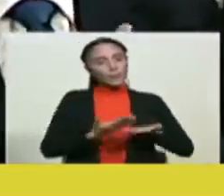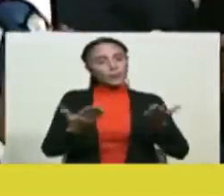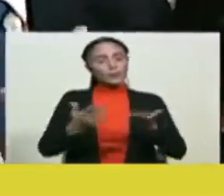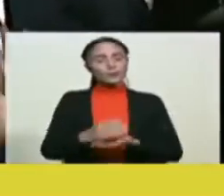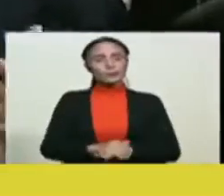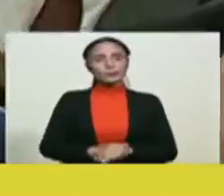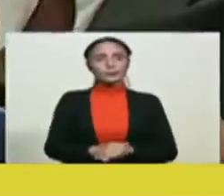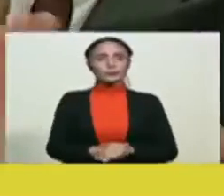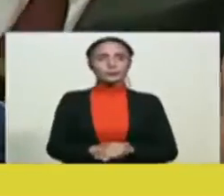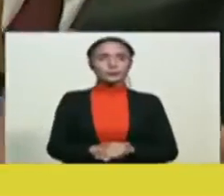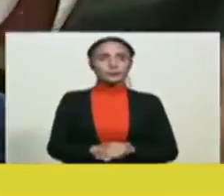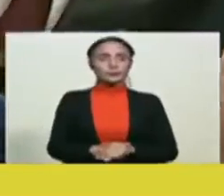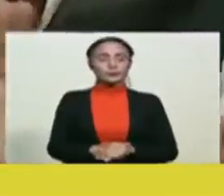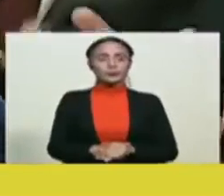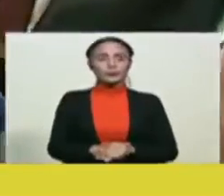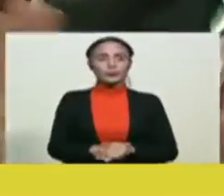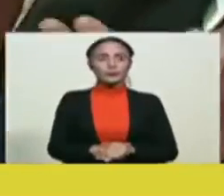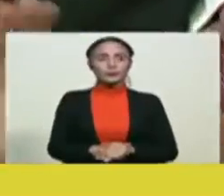logro